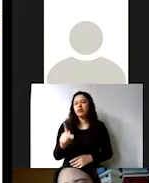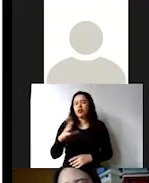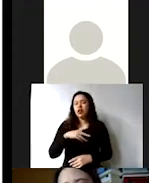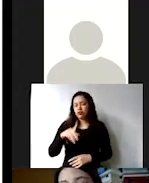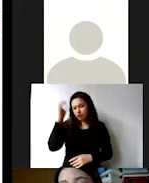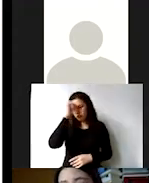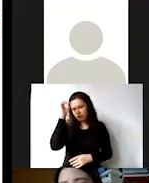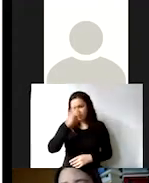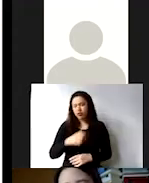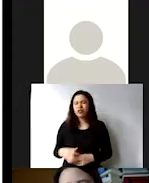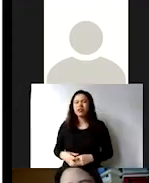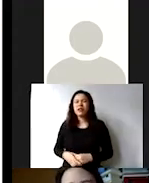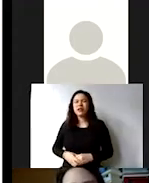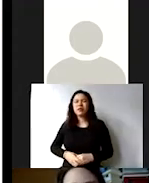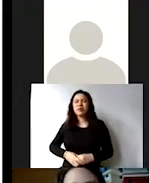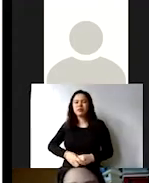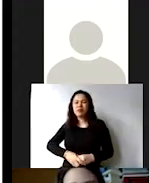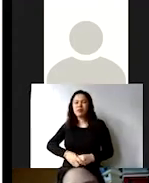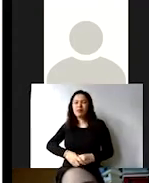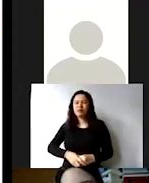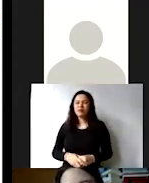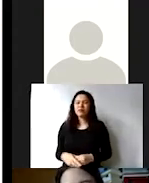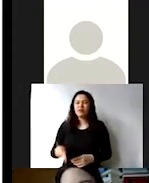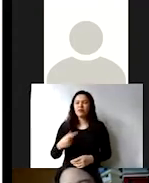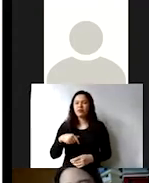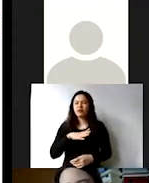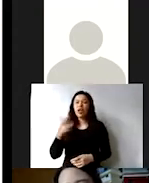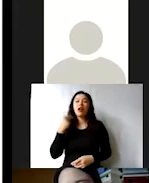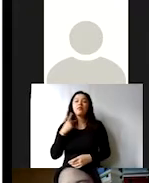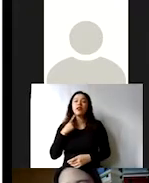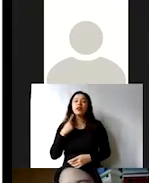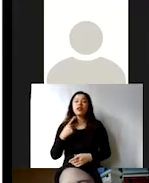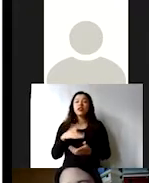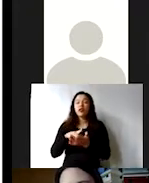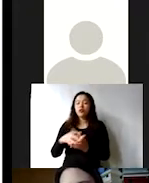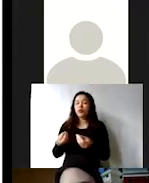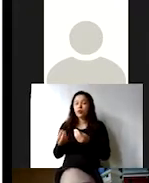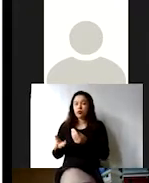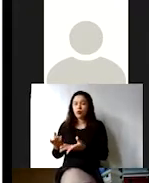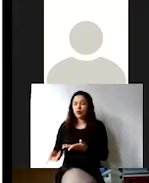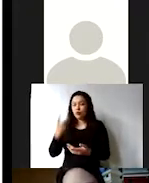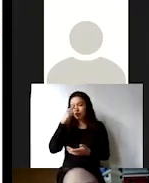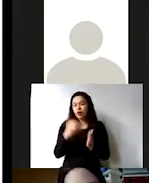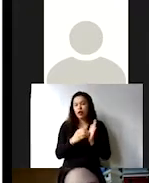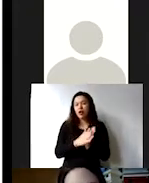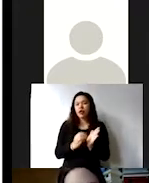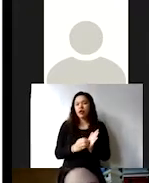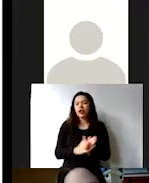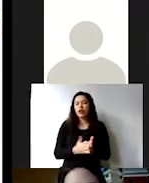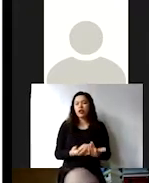no politicemos ni que utilicemos la Agenda 2030 también como un instrumento